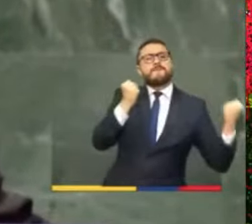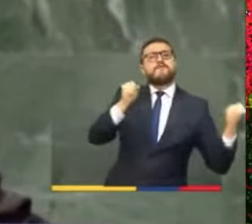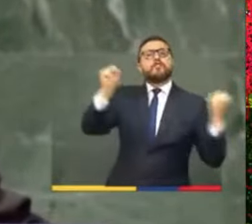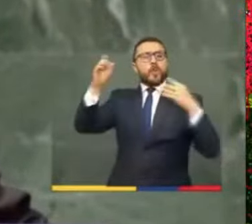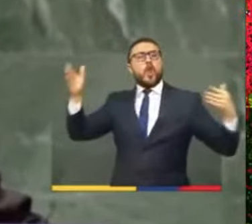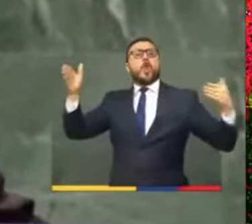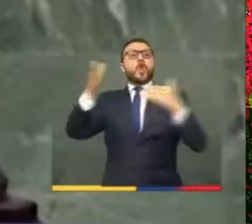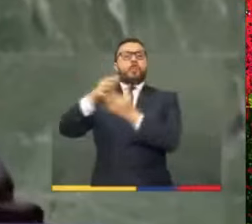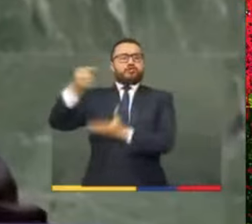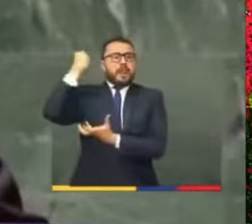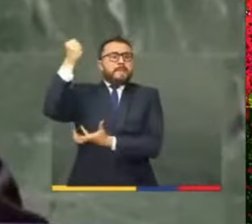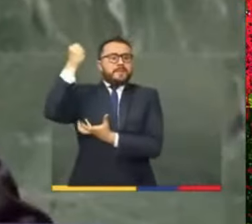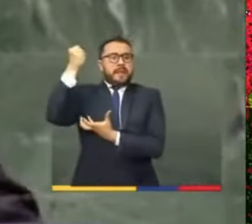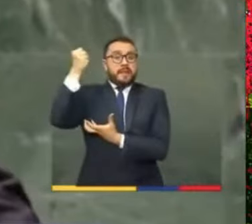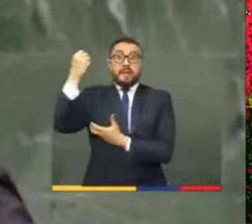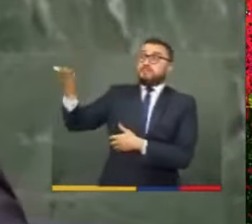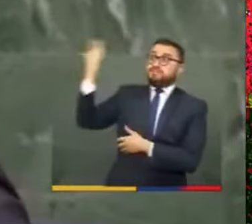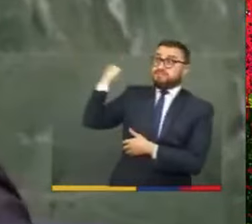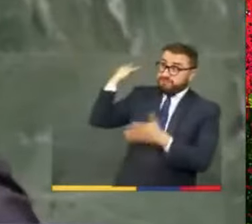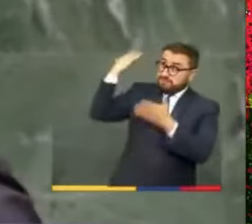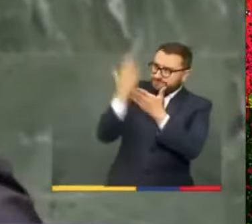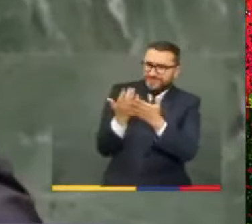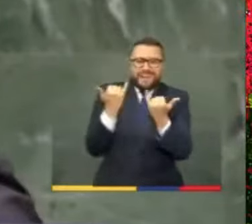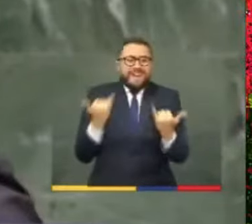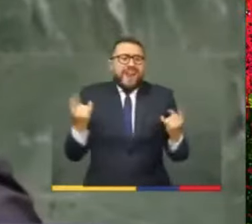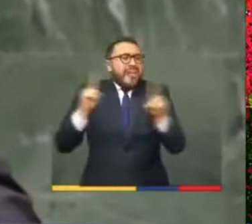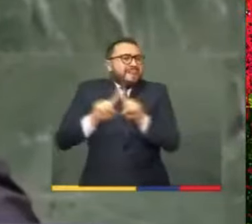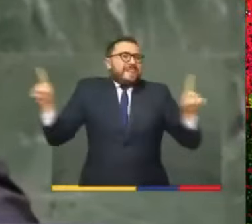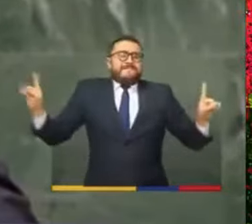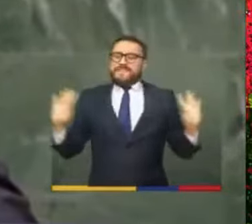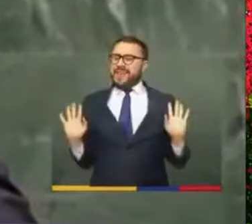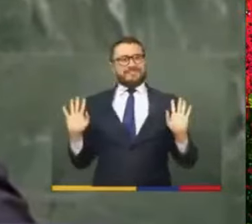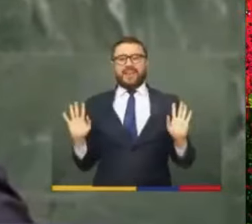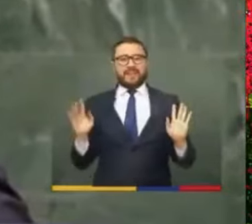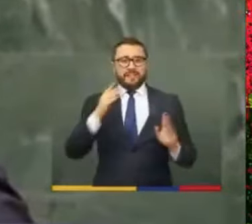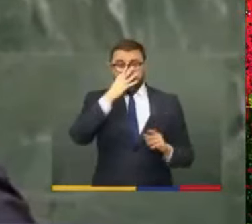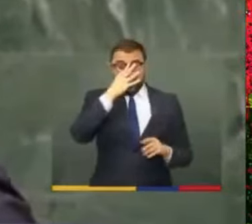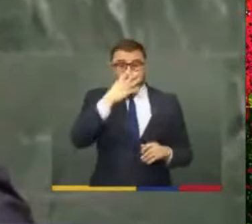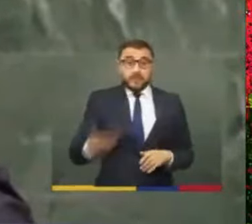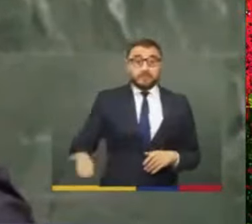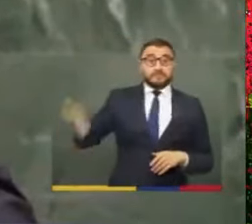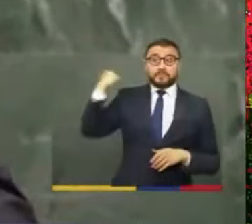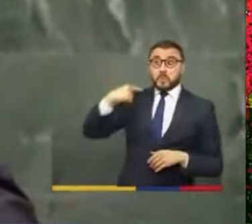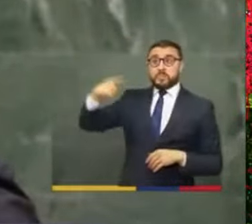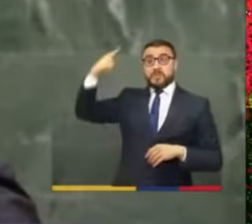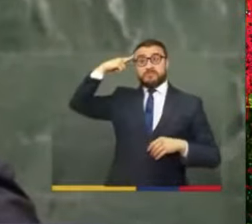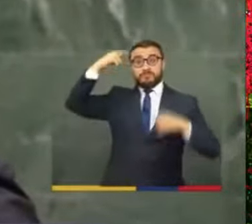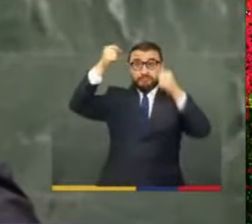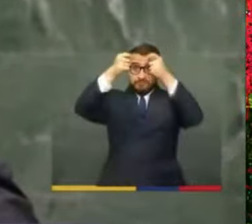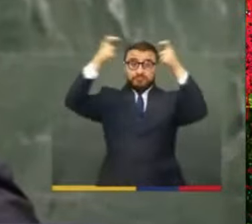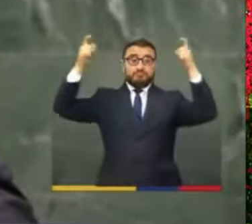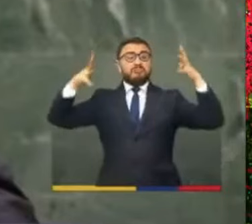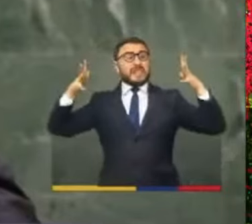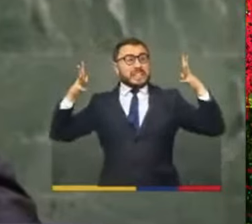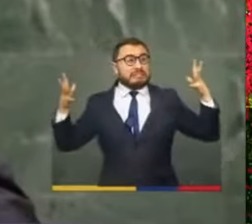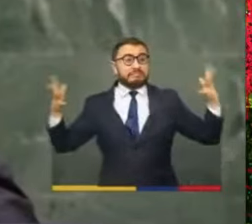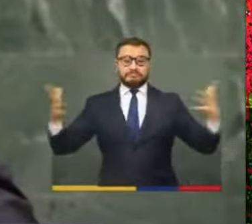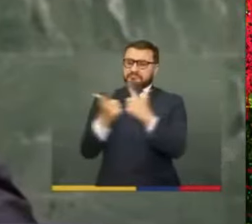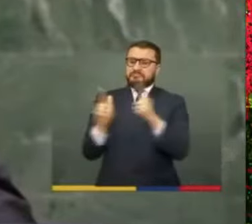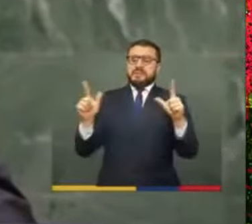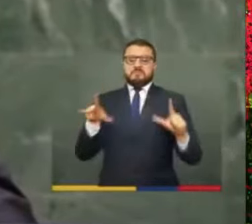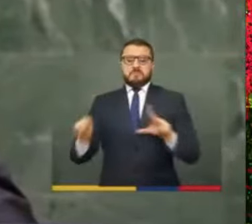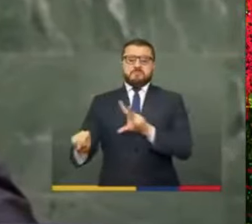capital. Ese mundo se acabó. Perdido en el gigantismo de los estados y la ausencia de la